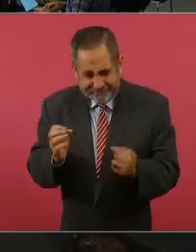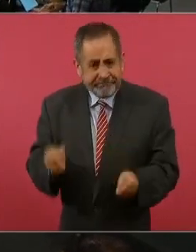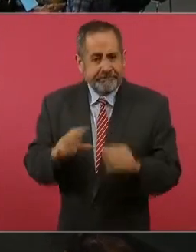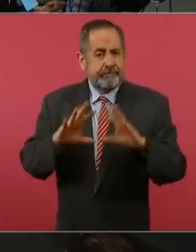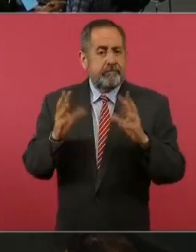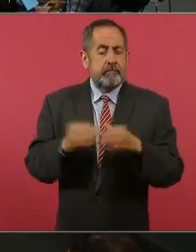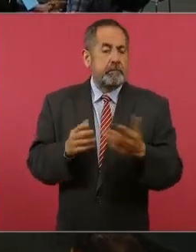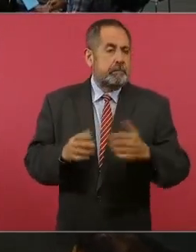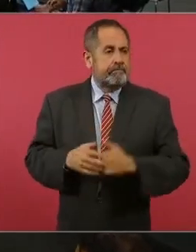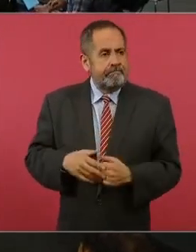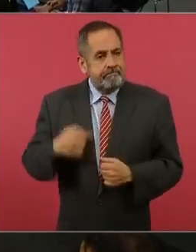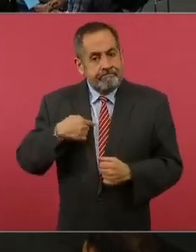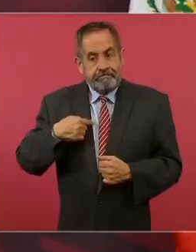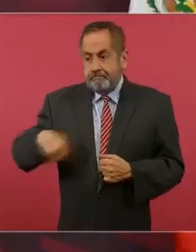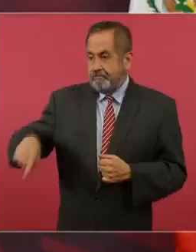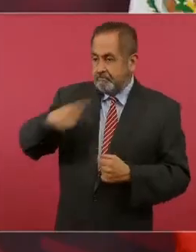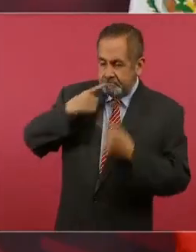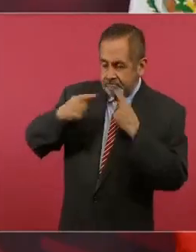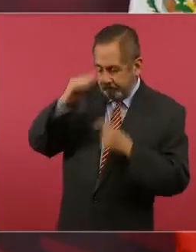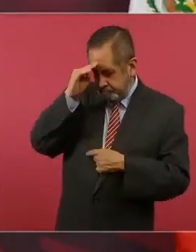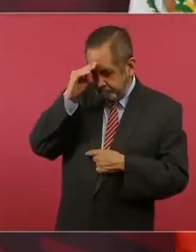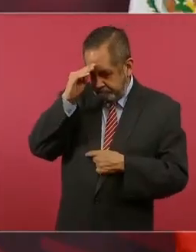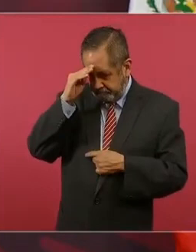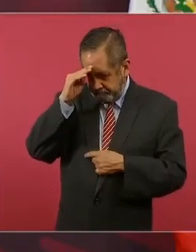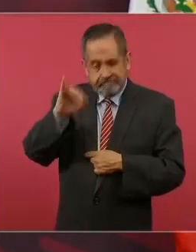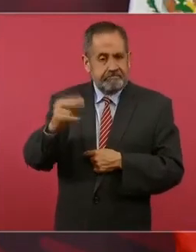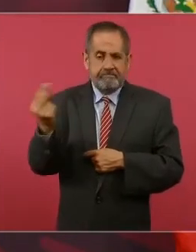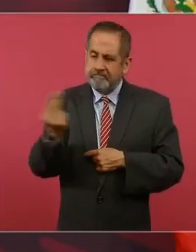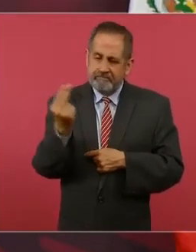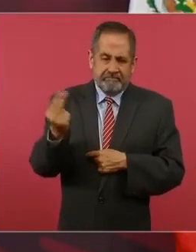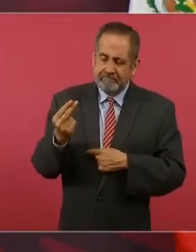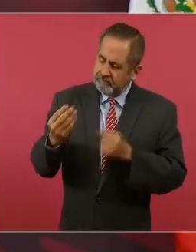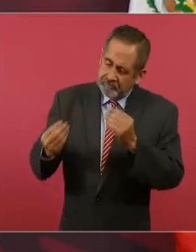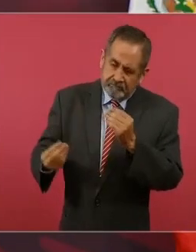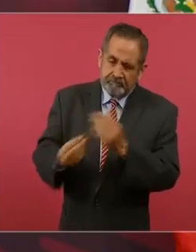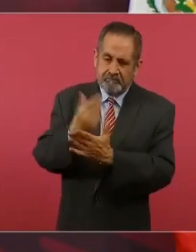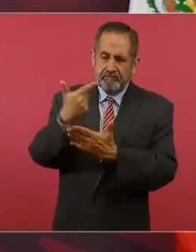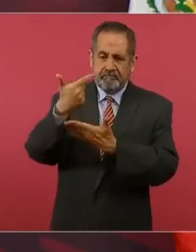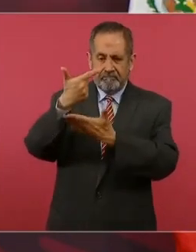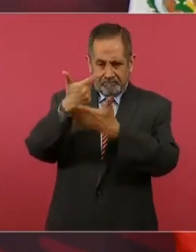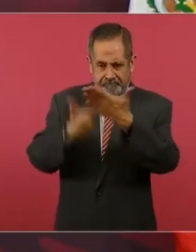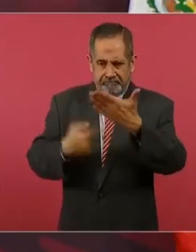se consideró que era necesario y se está haciendo. Yo pienso que